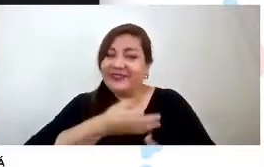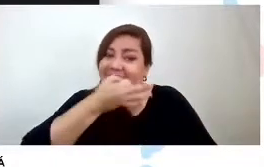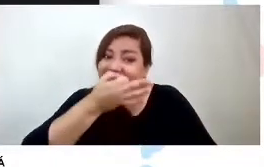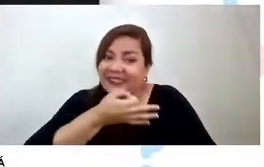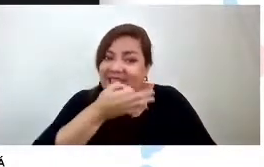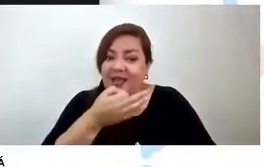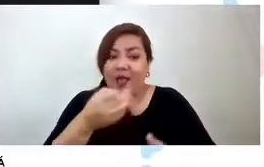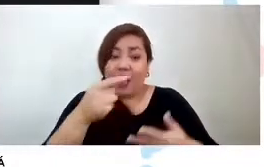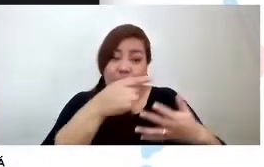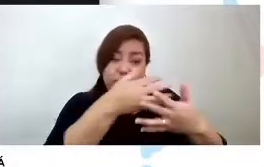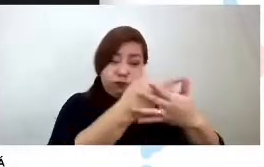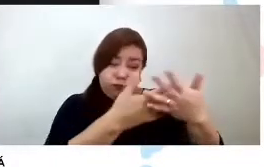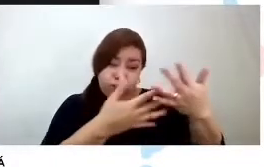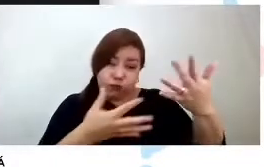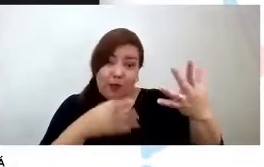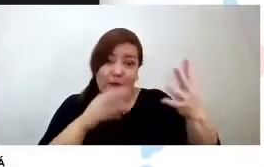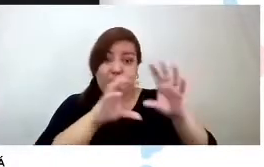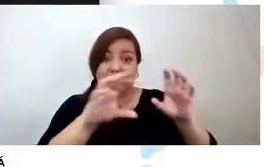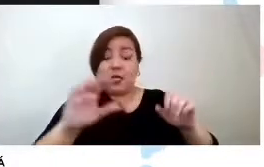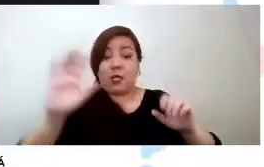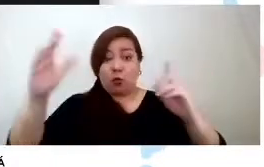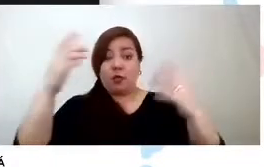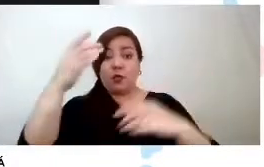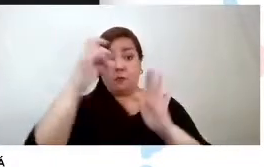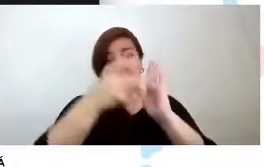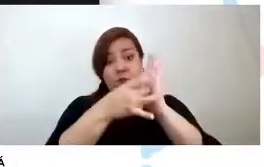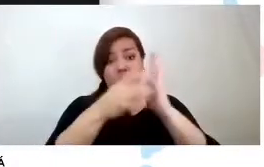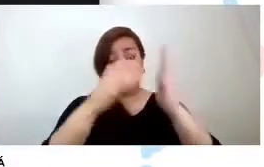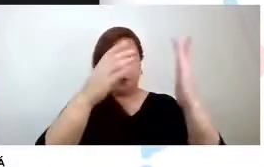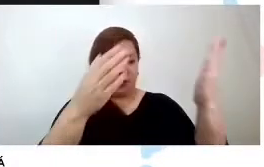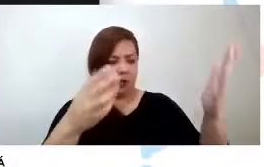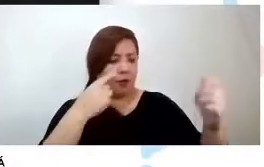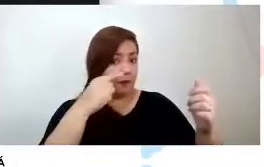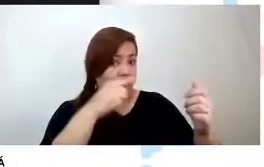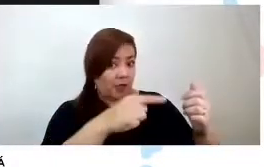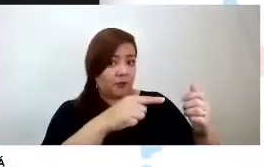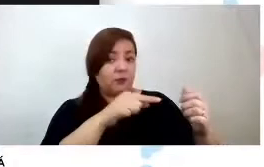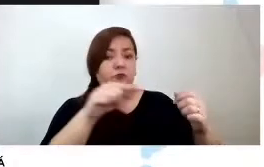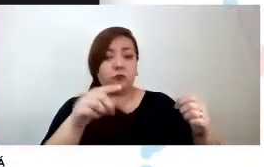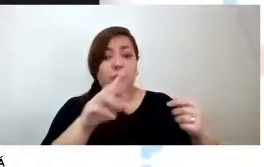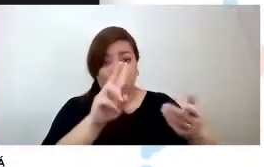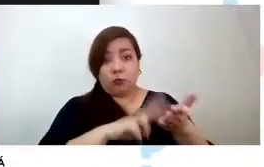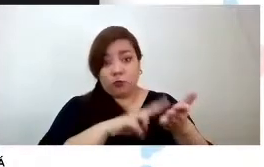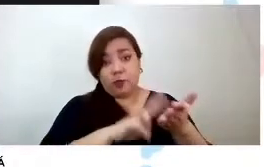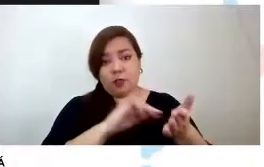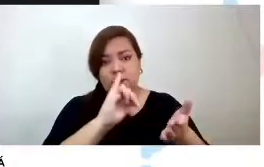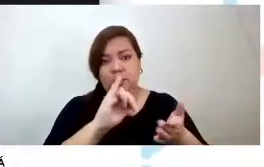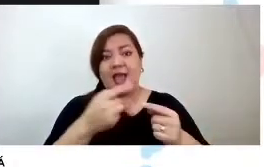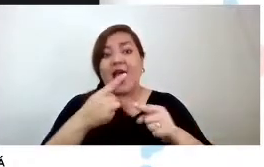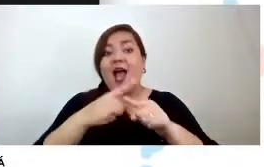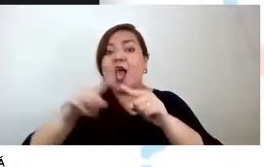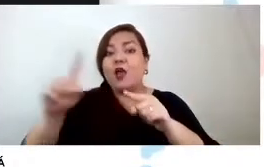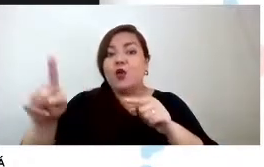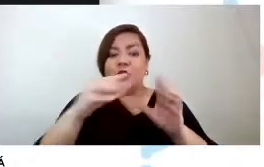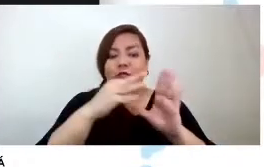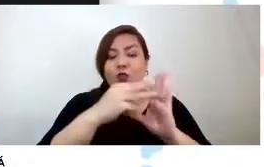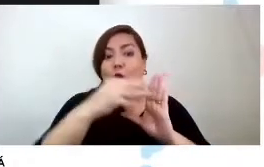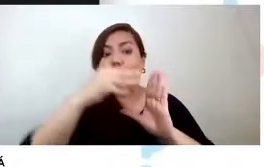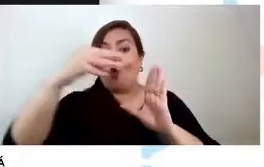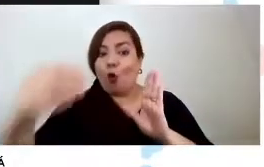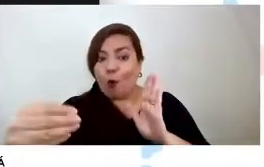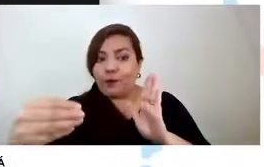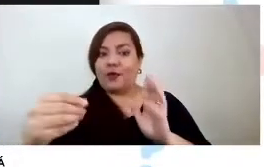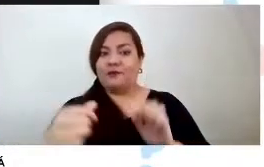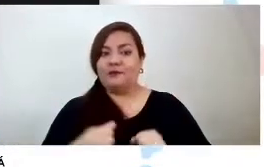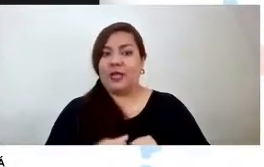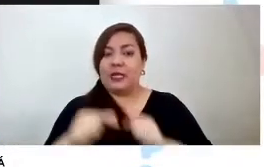en exhibición y son originales, hay otras que son en reproducciones y reproducciones